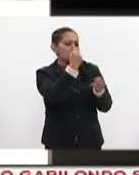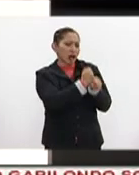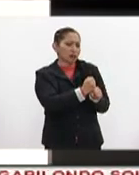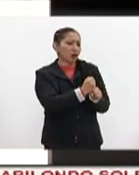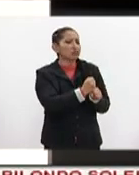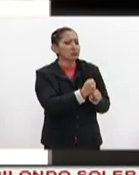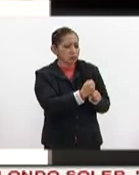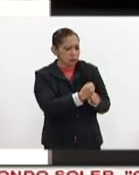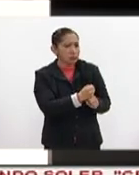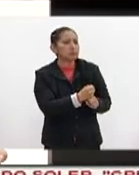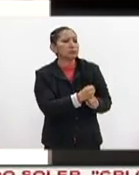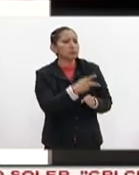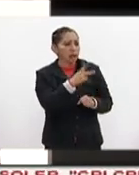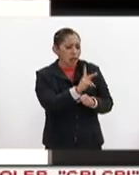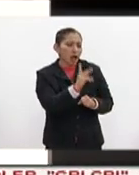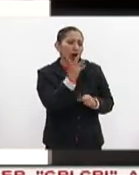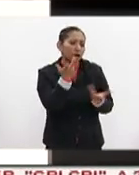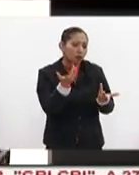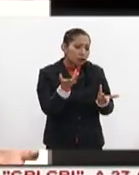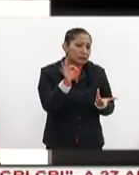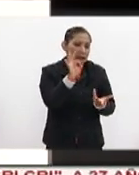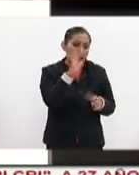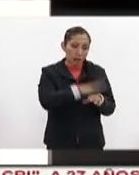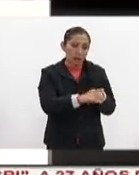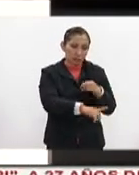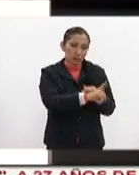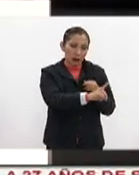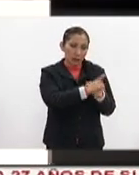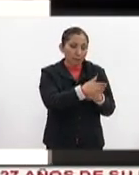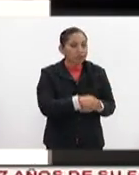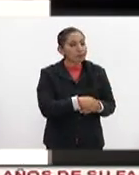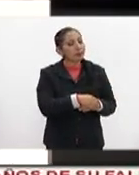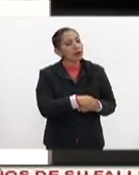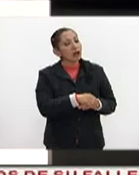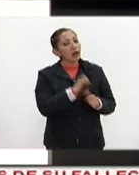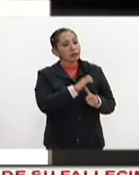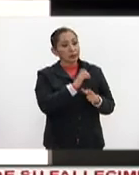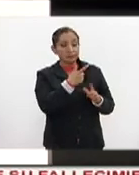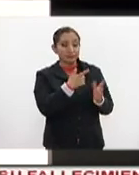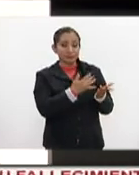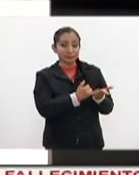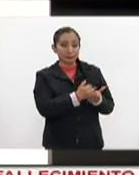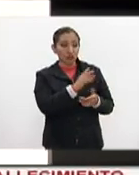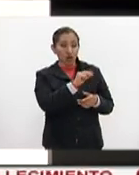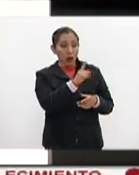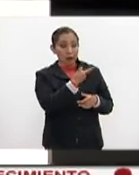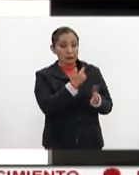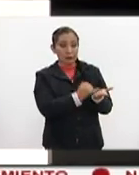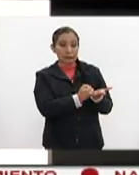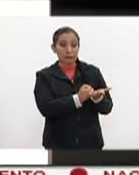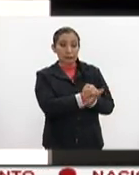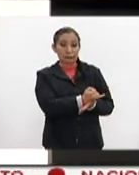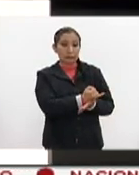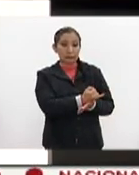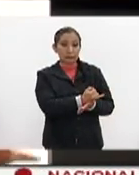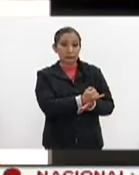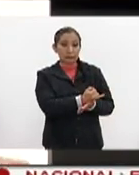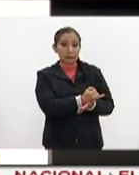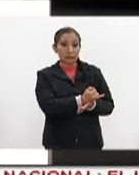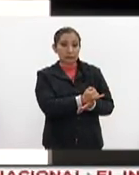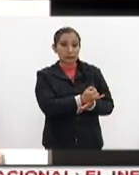años, aunque en realidad esto traería aún más conflictos. Lo que quiere decir que definitivamente no va a ser una decisión que se